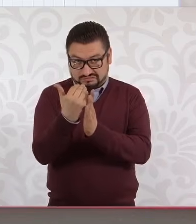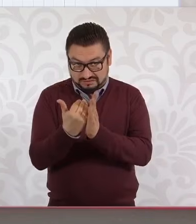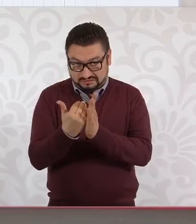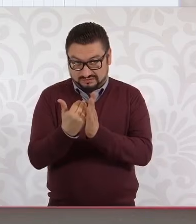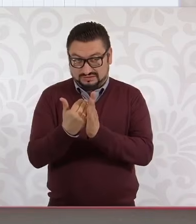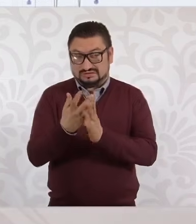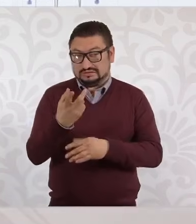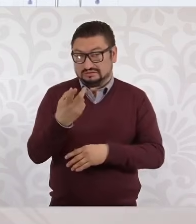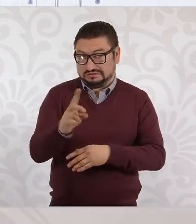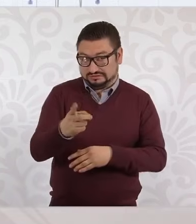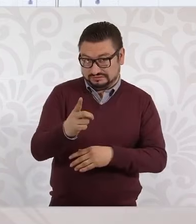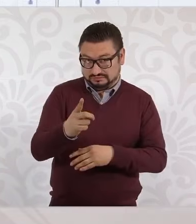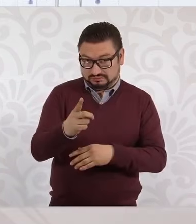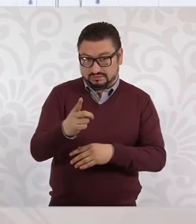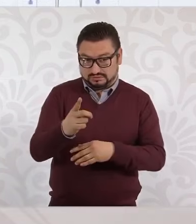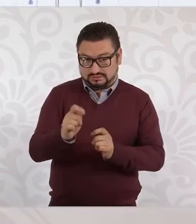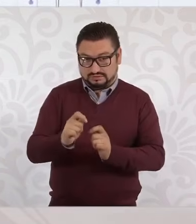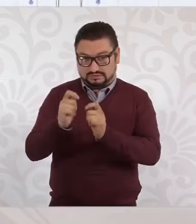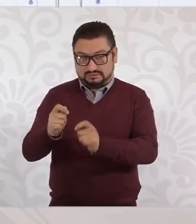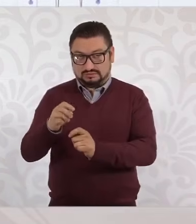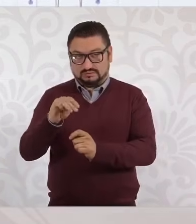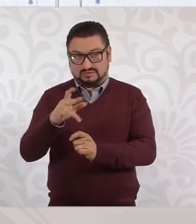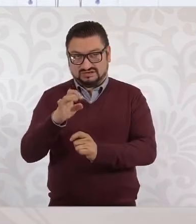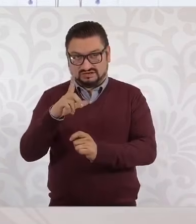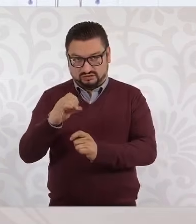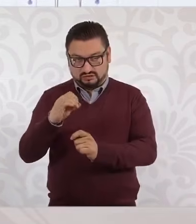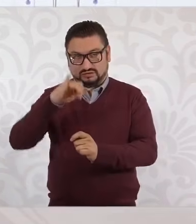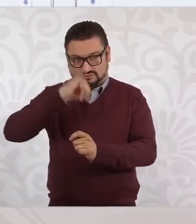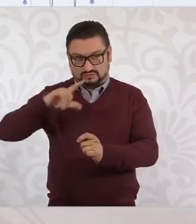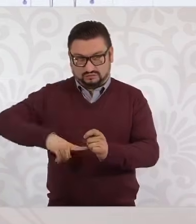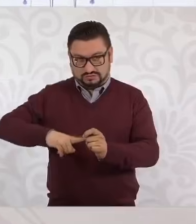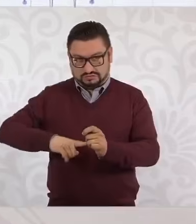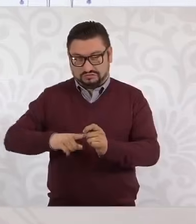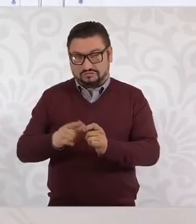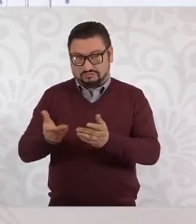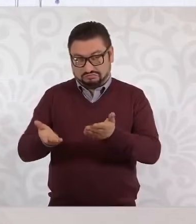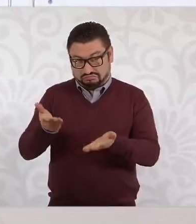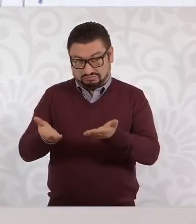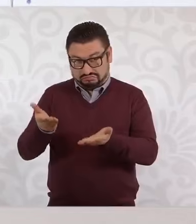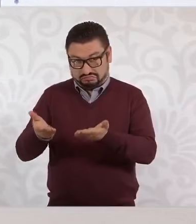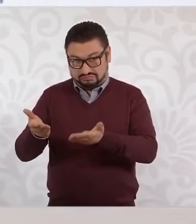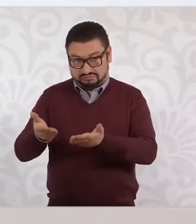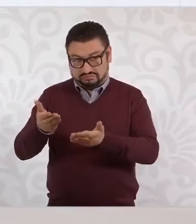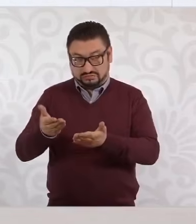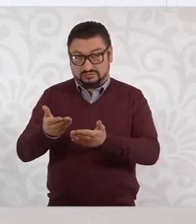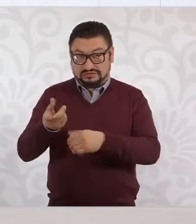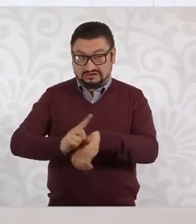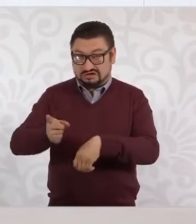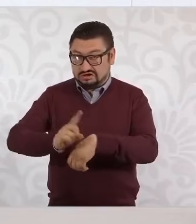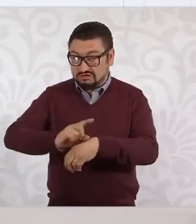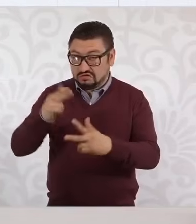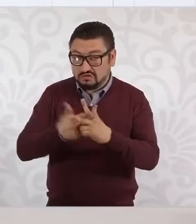En diciembre entra Marcelo de jefe de gobierno y mantiene a 2 homicidios diarios, más o